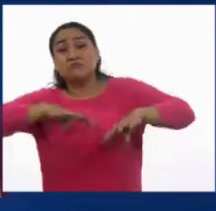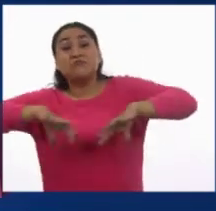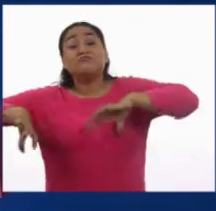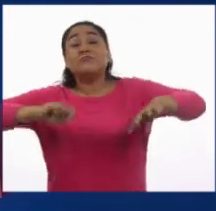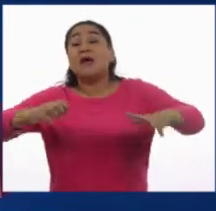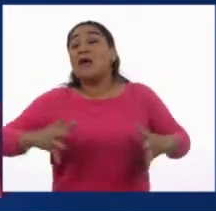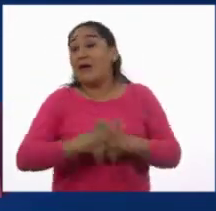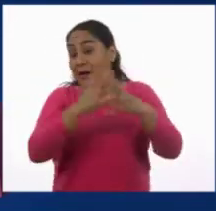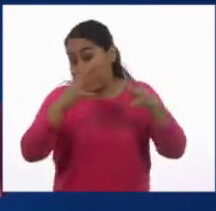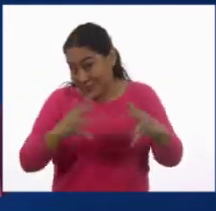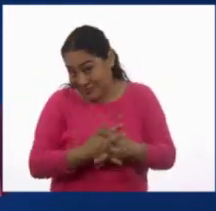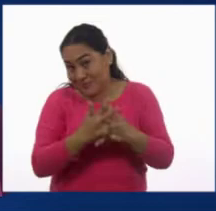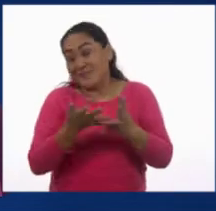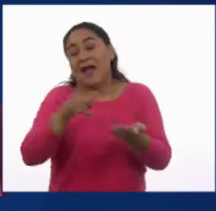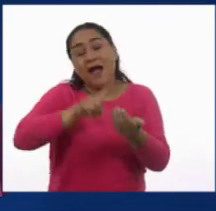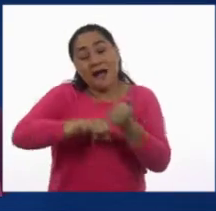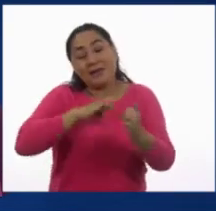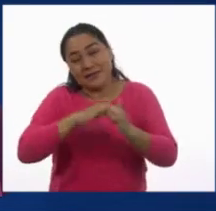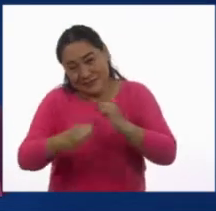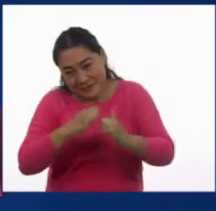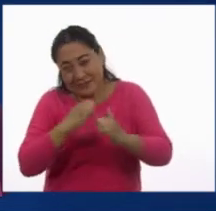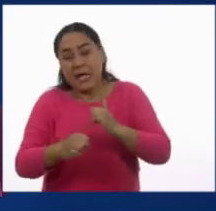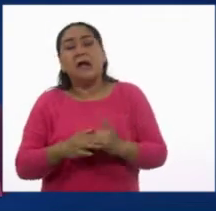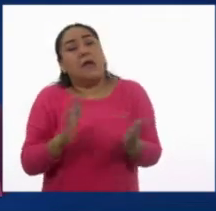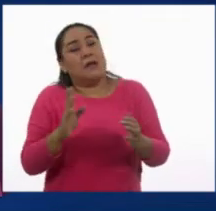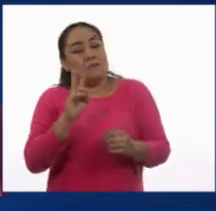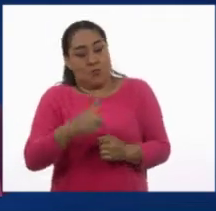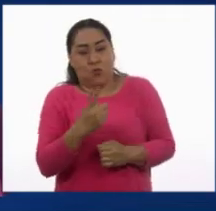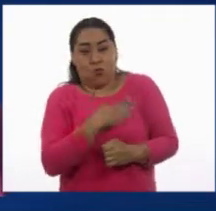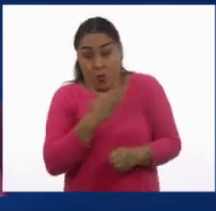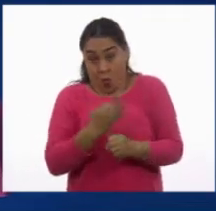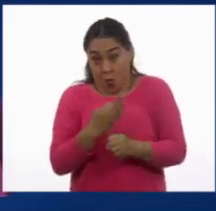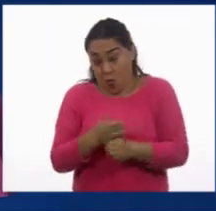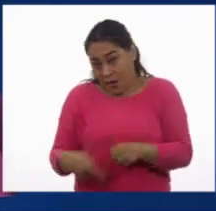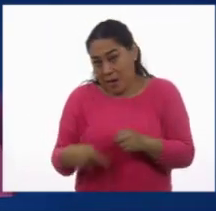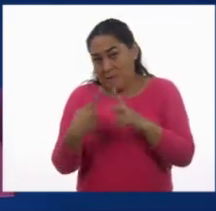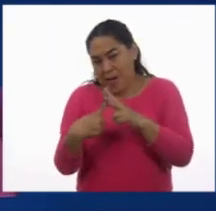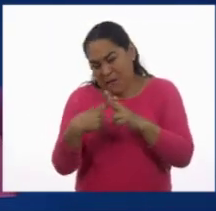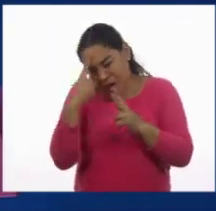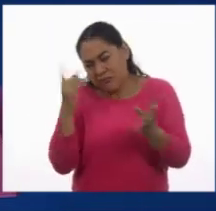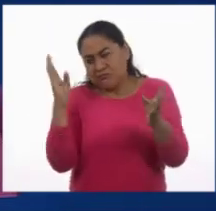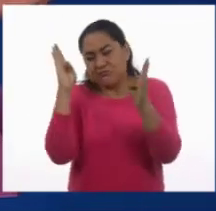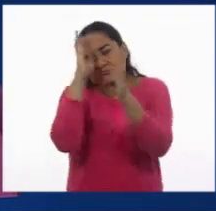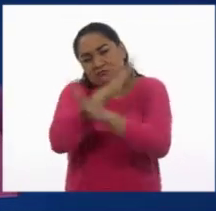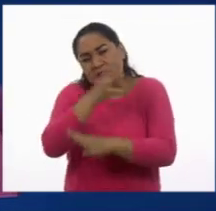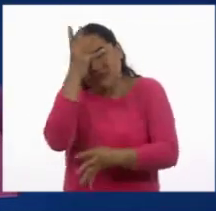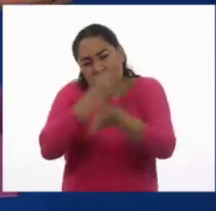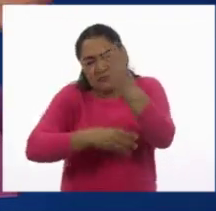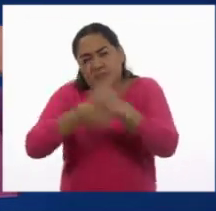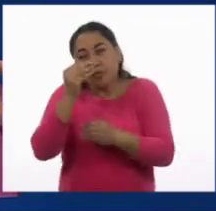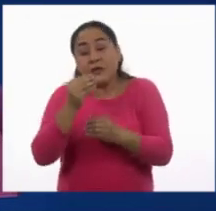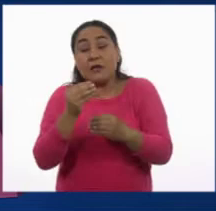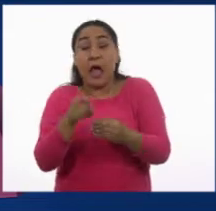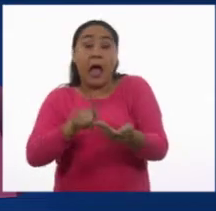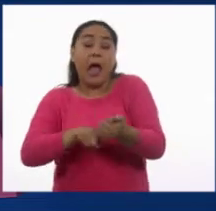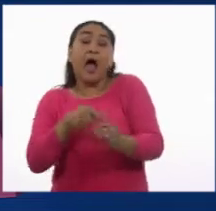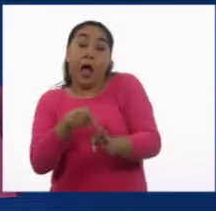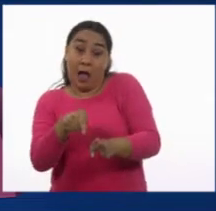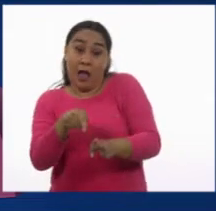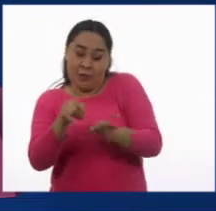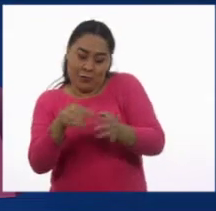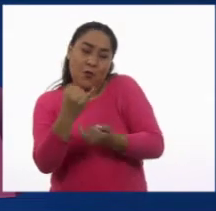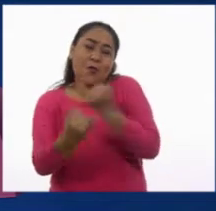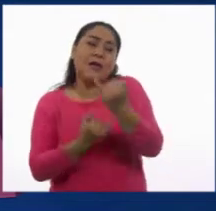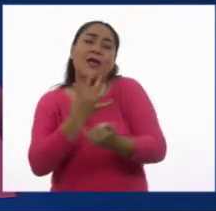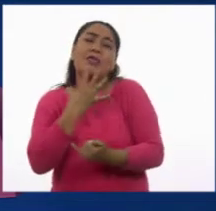Afortunadamente, mediante el juego podemos desarrollar habilidades que pudieron estar relacionadas con una pelea en otro tiempo, pero